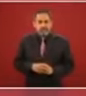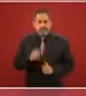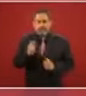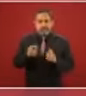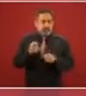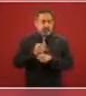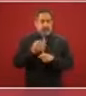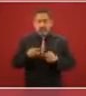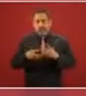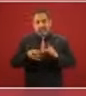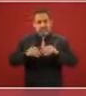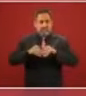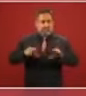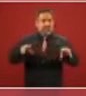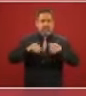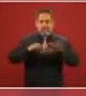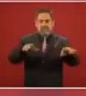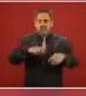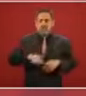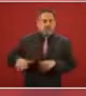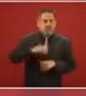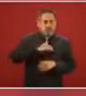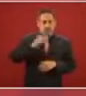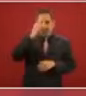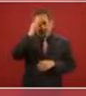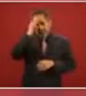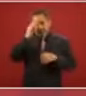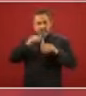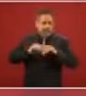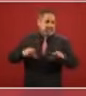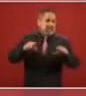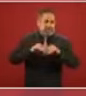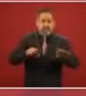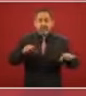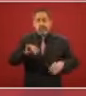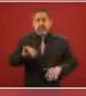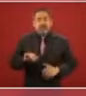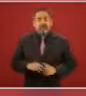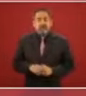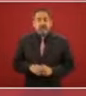difunde, se conoce en todos lados.